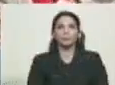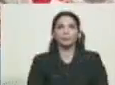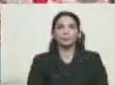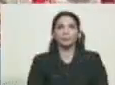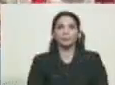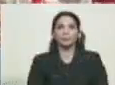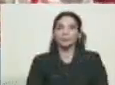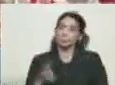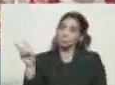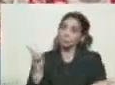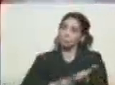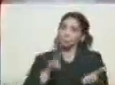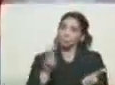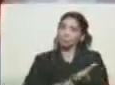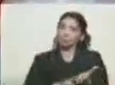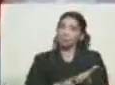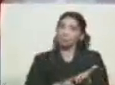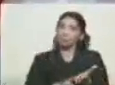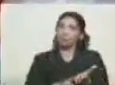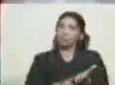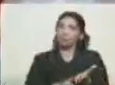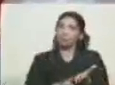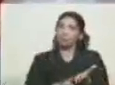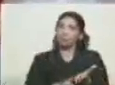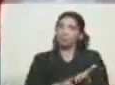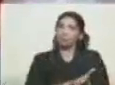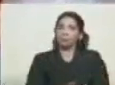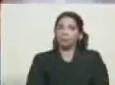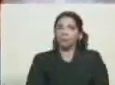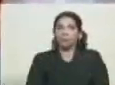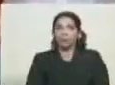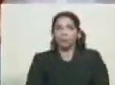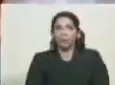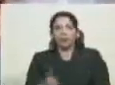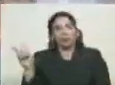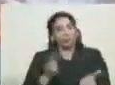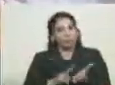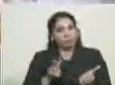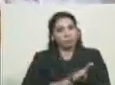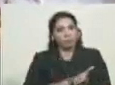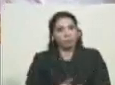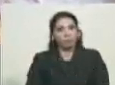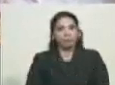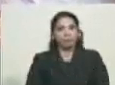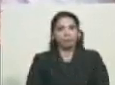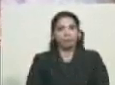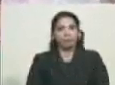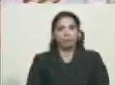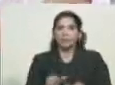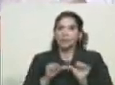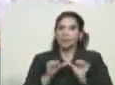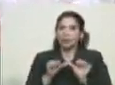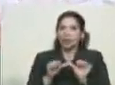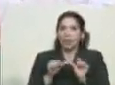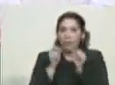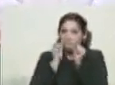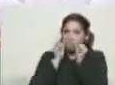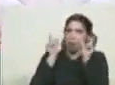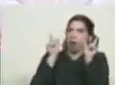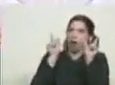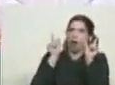La verdad Nos quedamos así como